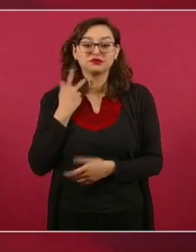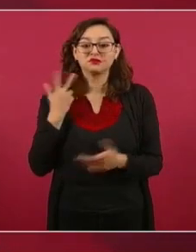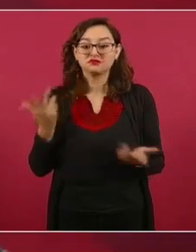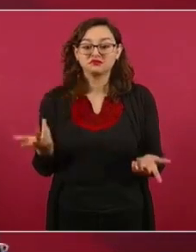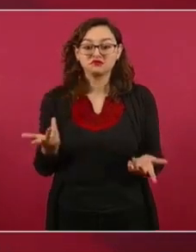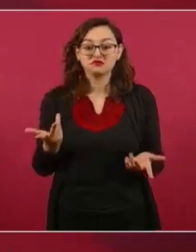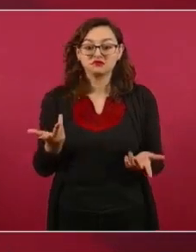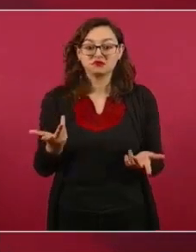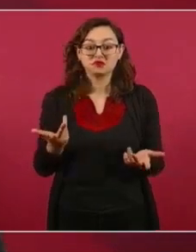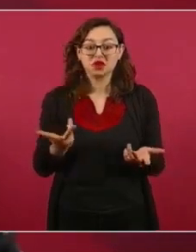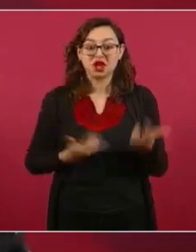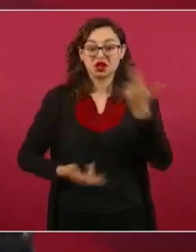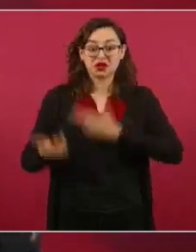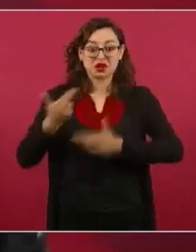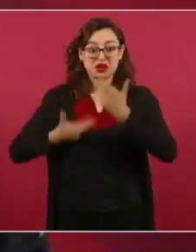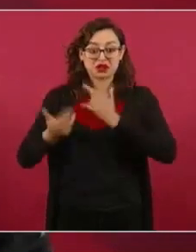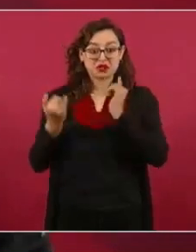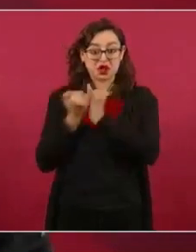irreversible.